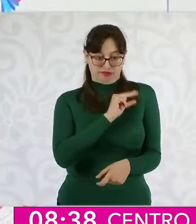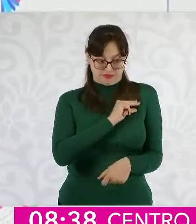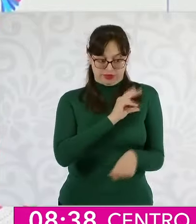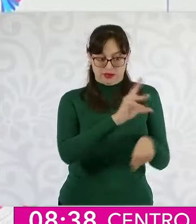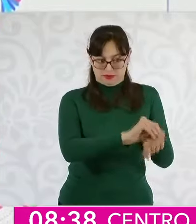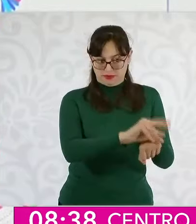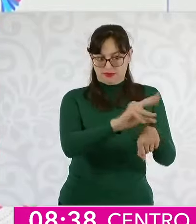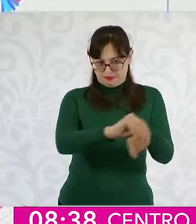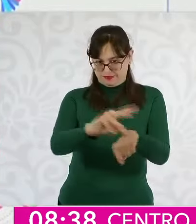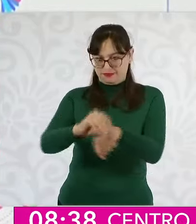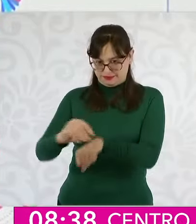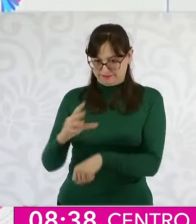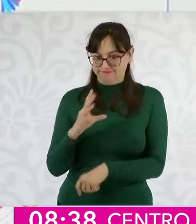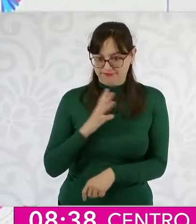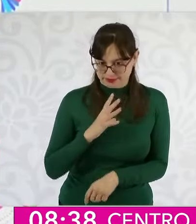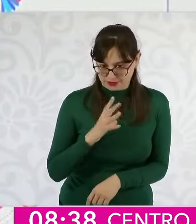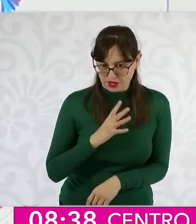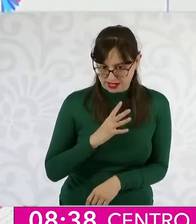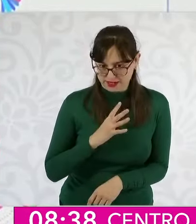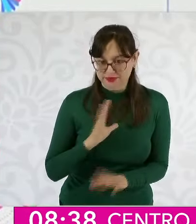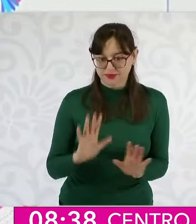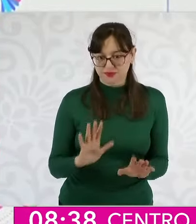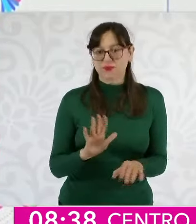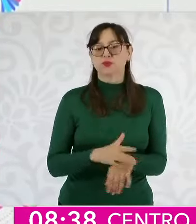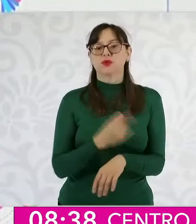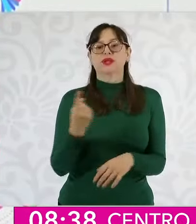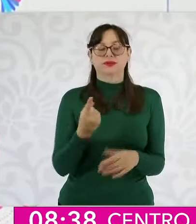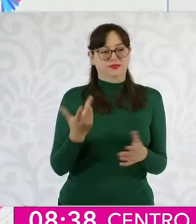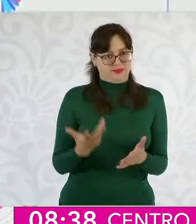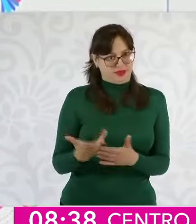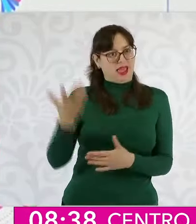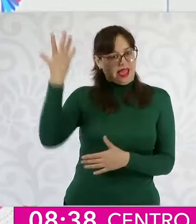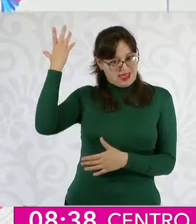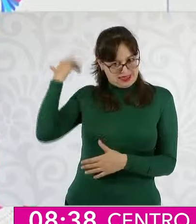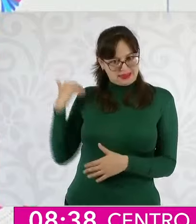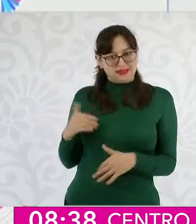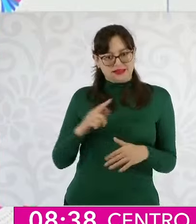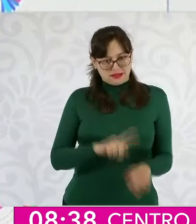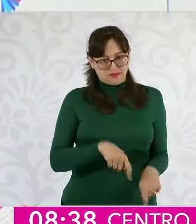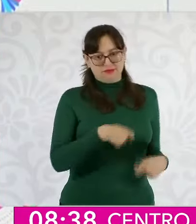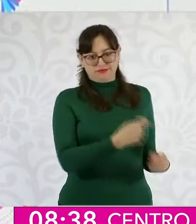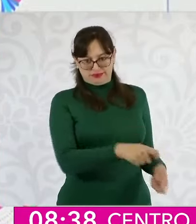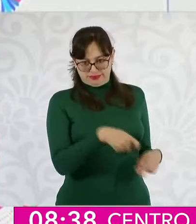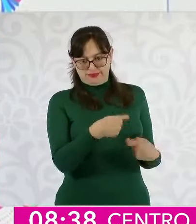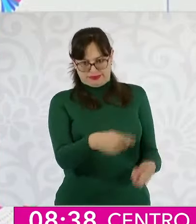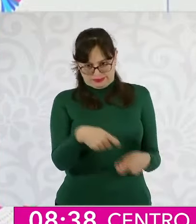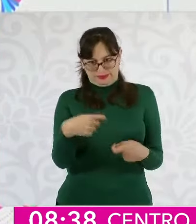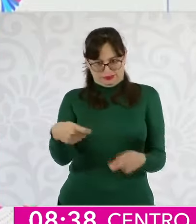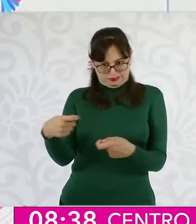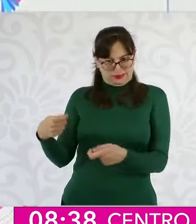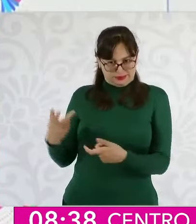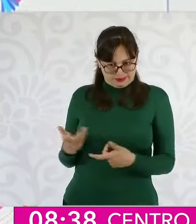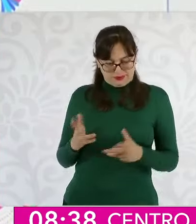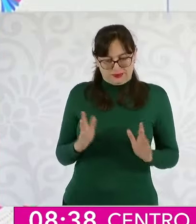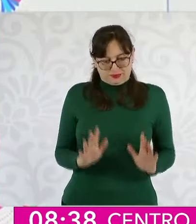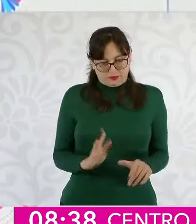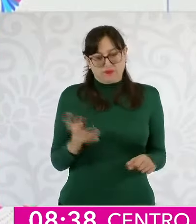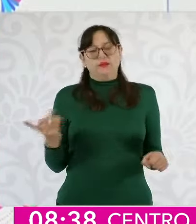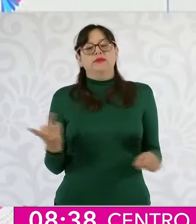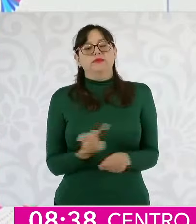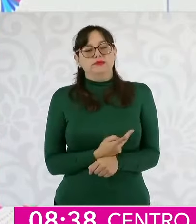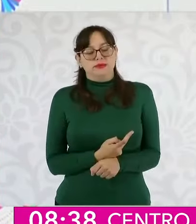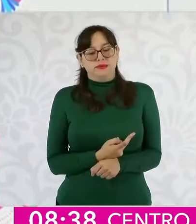¿Qué fue lo que, o qué es lo que pasaba, o qué es lo que pasa todavía? A veces hay una concesión que se le dio a una